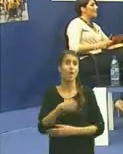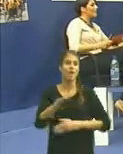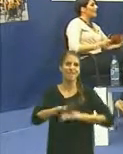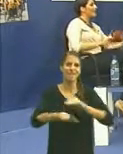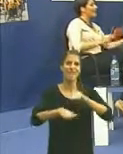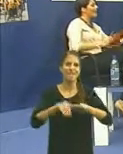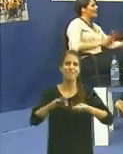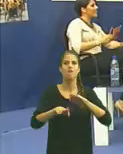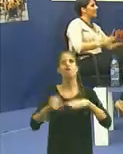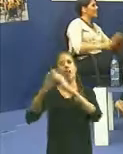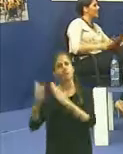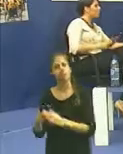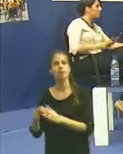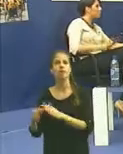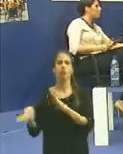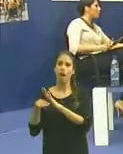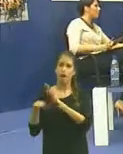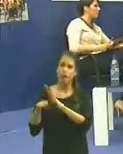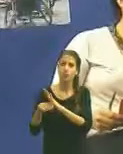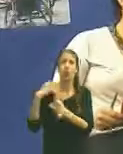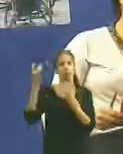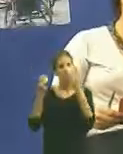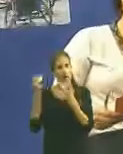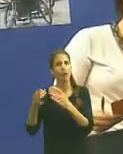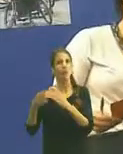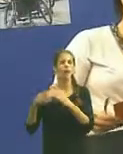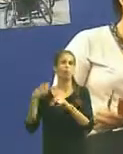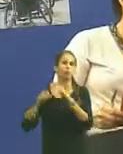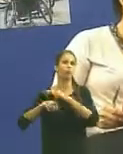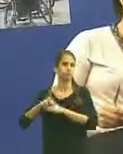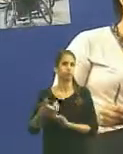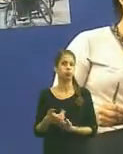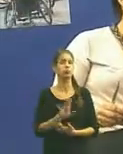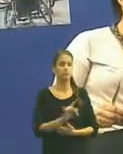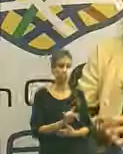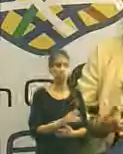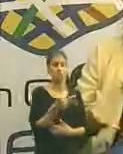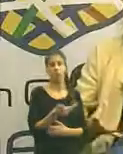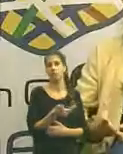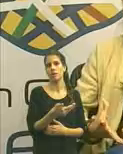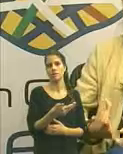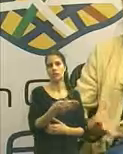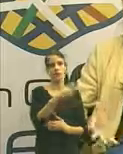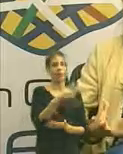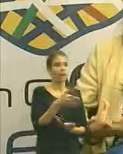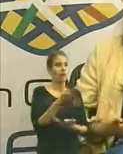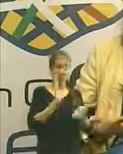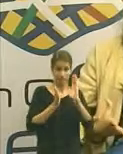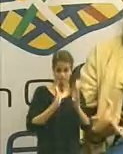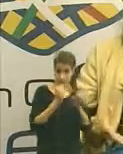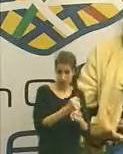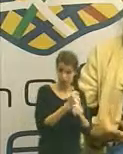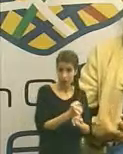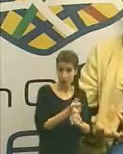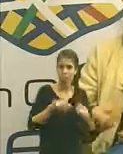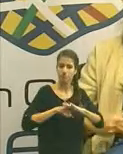avances, ¿no?, que en casa se les siga reforzando, ¿no?, esas actividades. Claro, se trata de que los avances que yo he tenido en la intervención